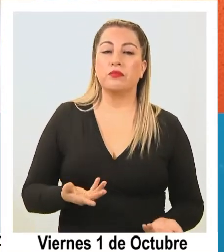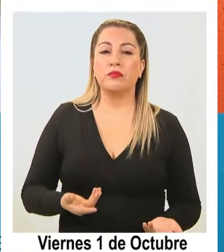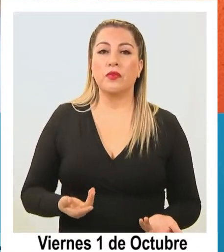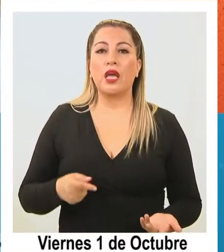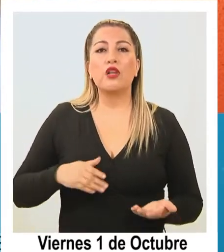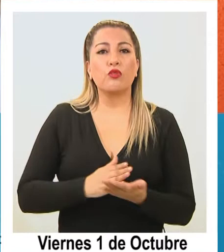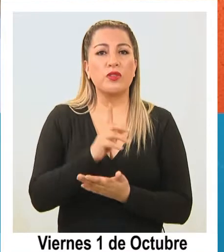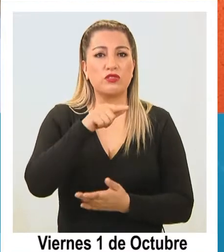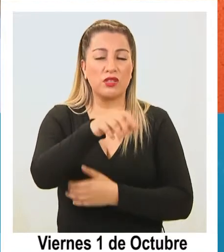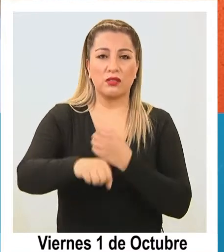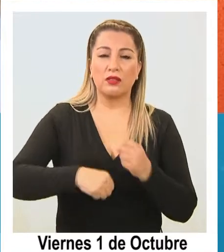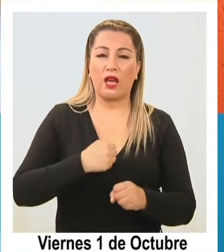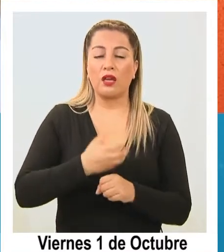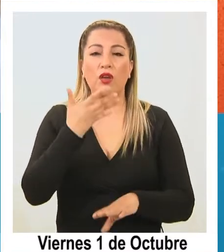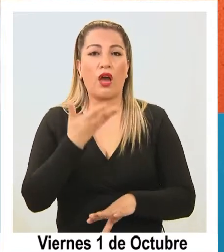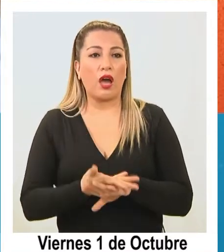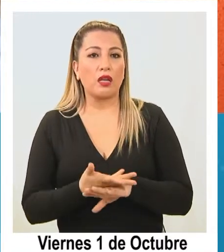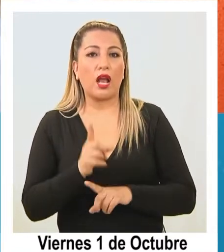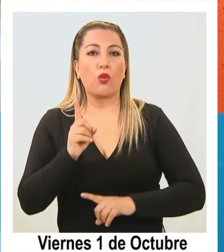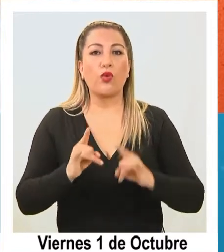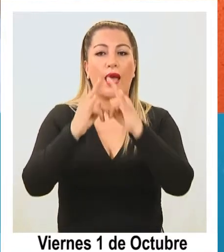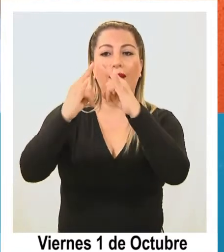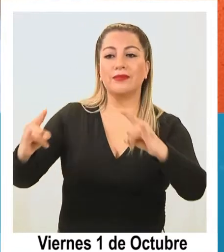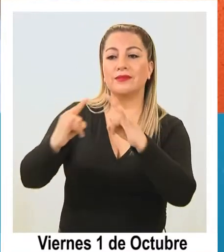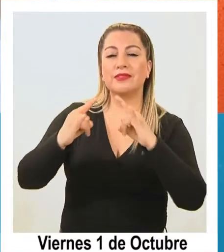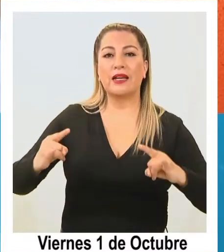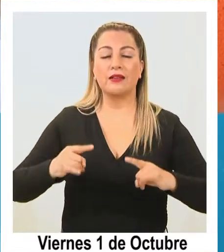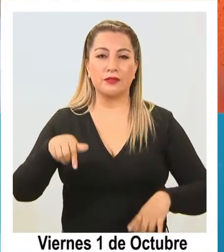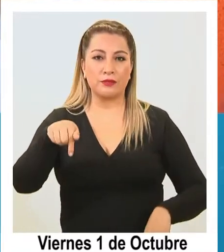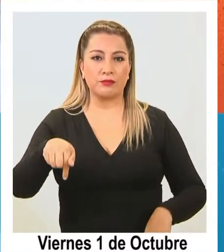de año, que habían algunas carpas ahí, sobre todo en el sector